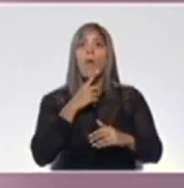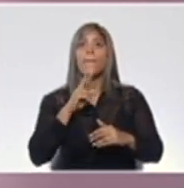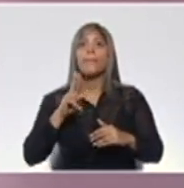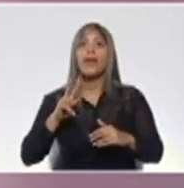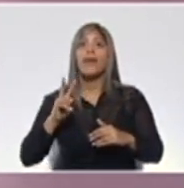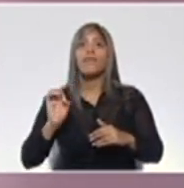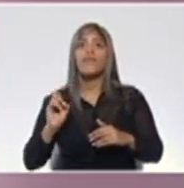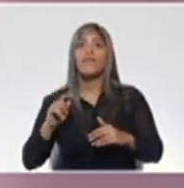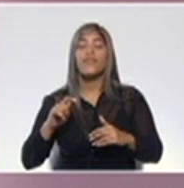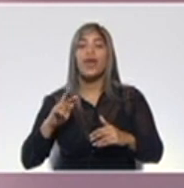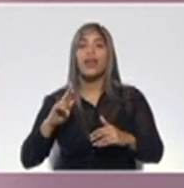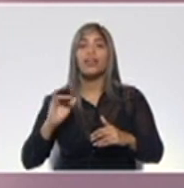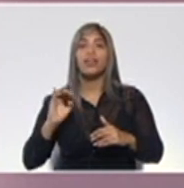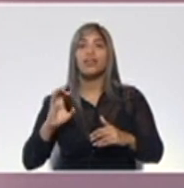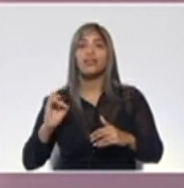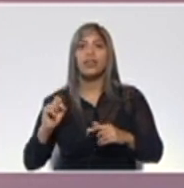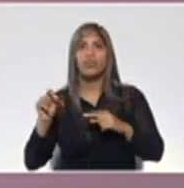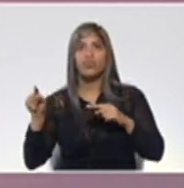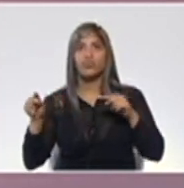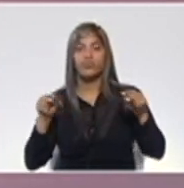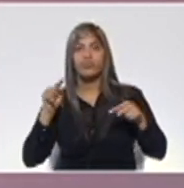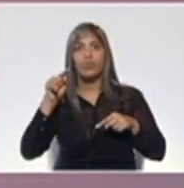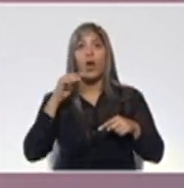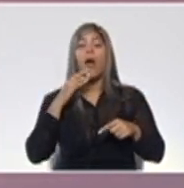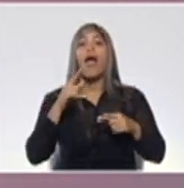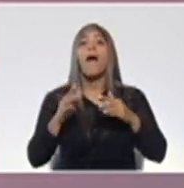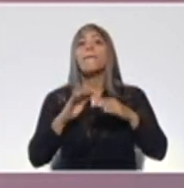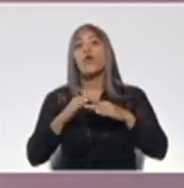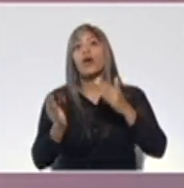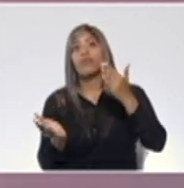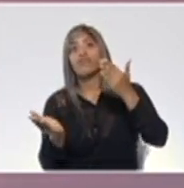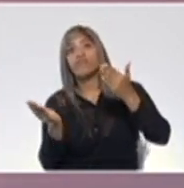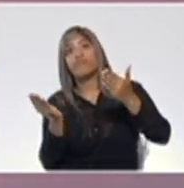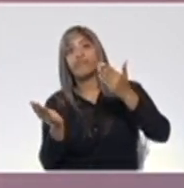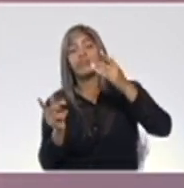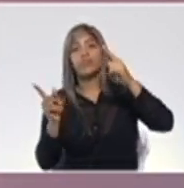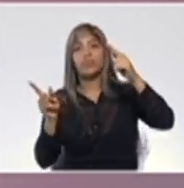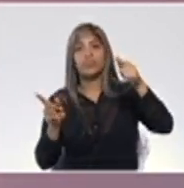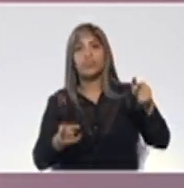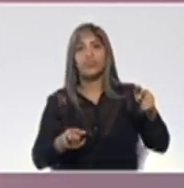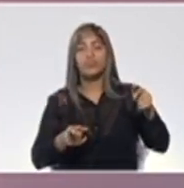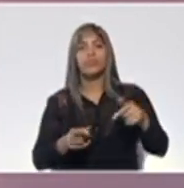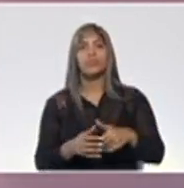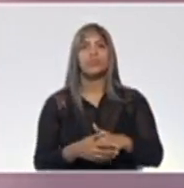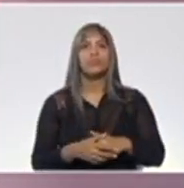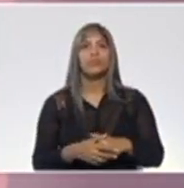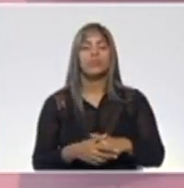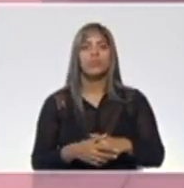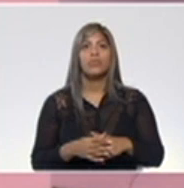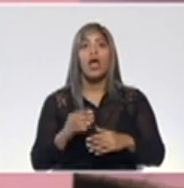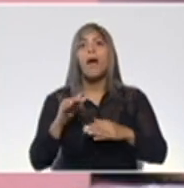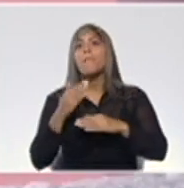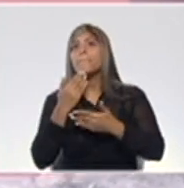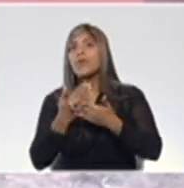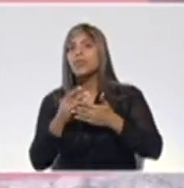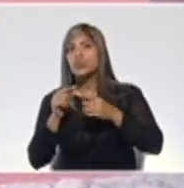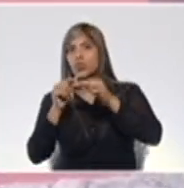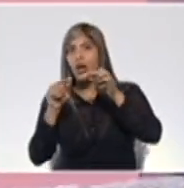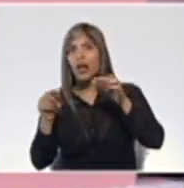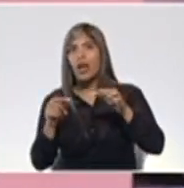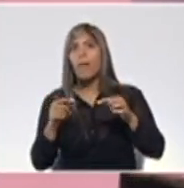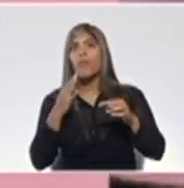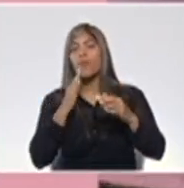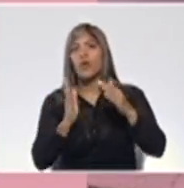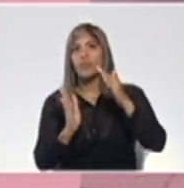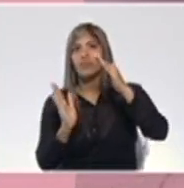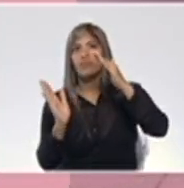Es paralelogramo porque el opuesto de cada lado, permiso, voy a utilizar esta regla, es